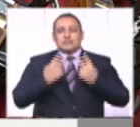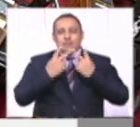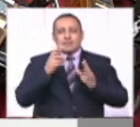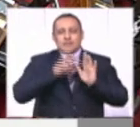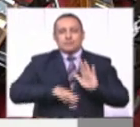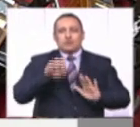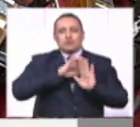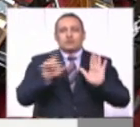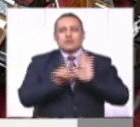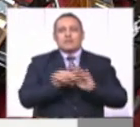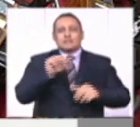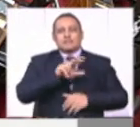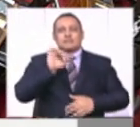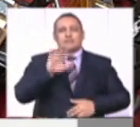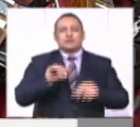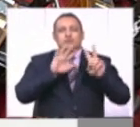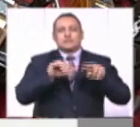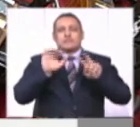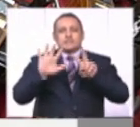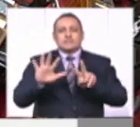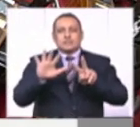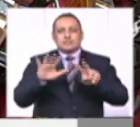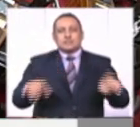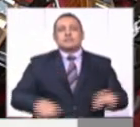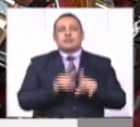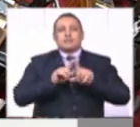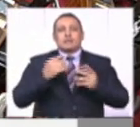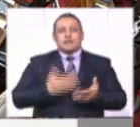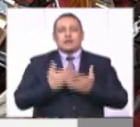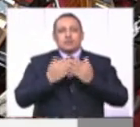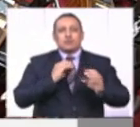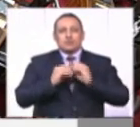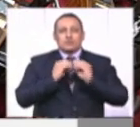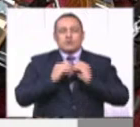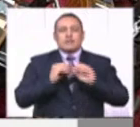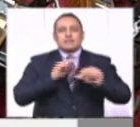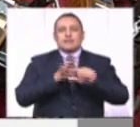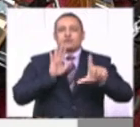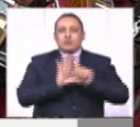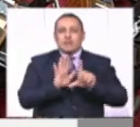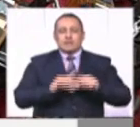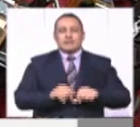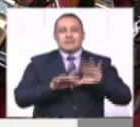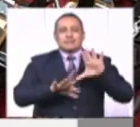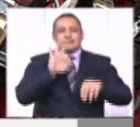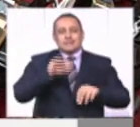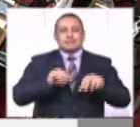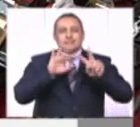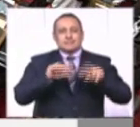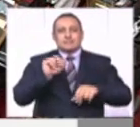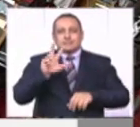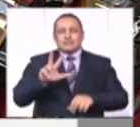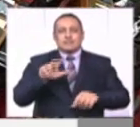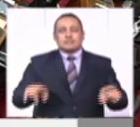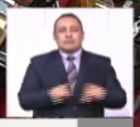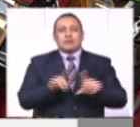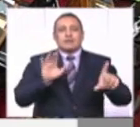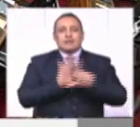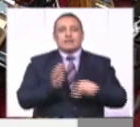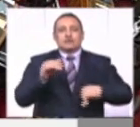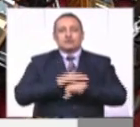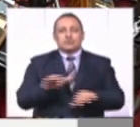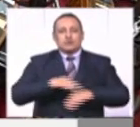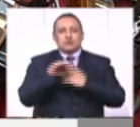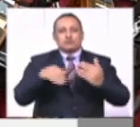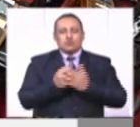proyecto de ley 3577 que propone Modificar el decreto io 1373 ley sobre